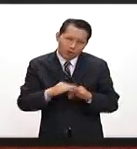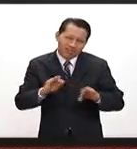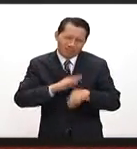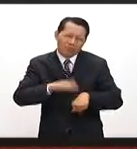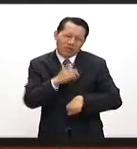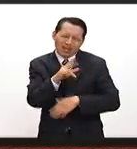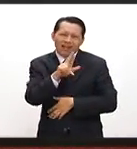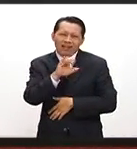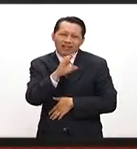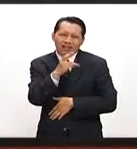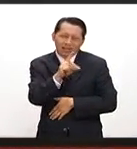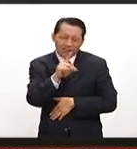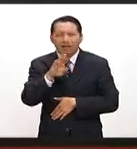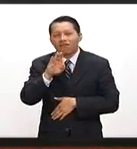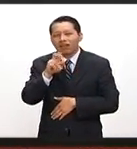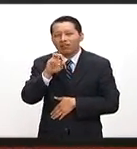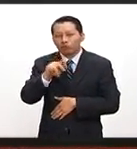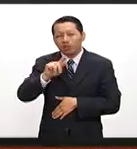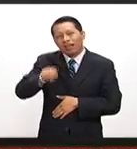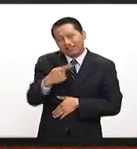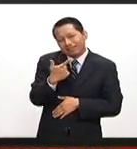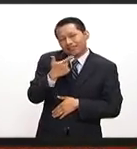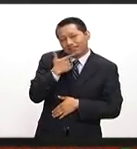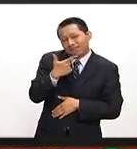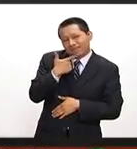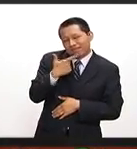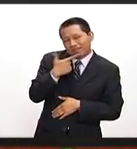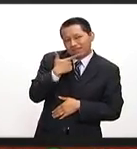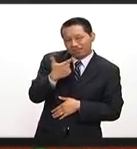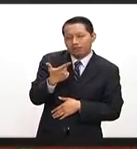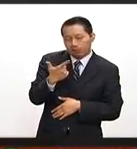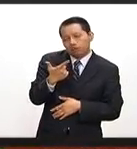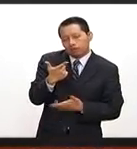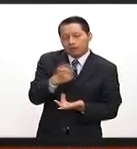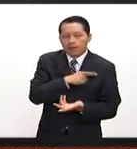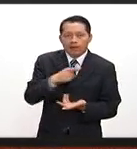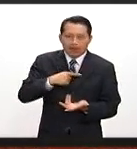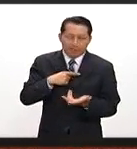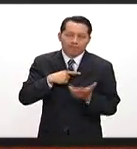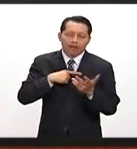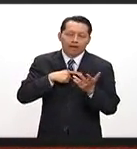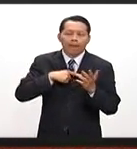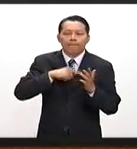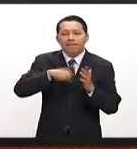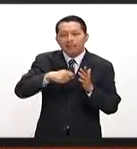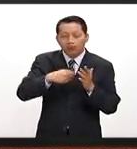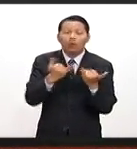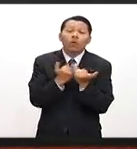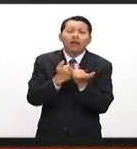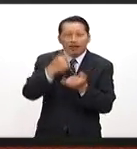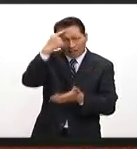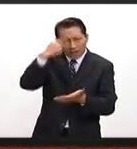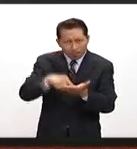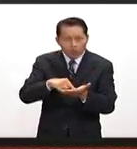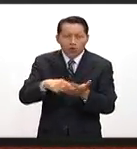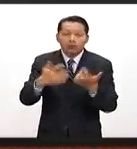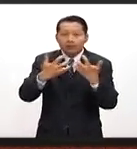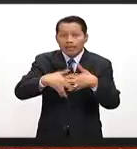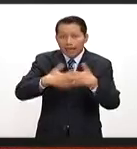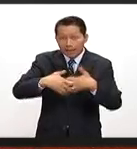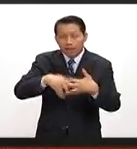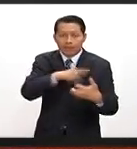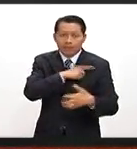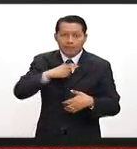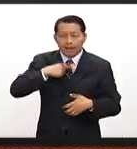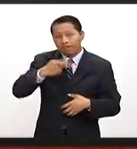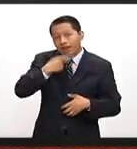Richard Branson es británico, pero también porque creemos que en un mundo globalizado como el de hoy, un emprendedor tiene que